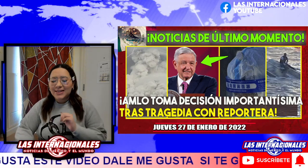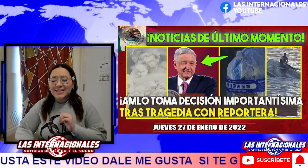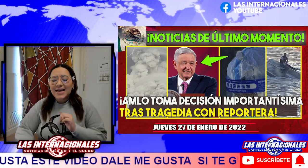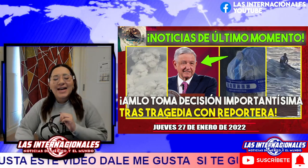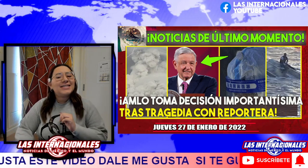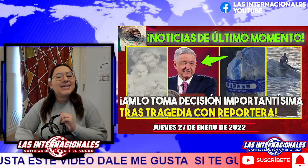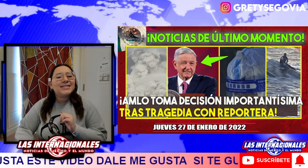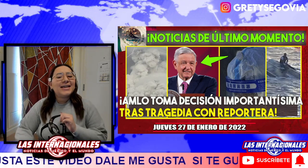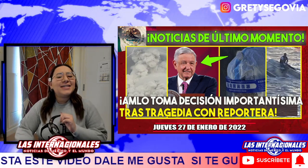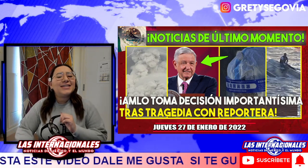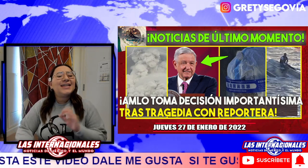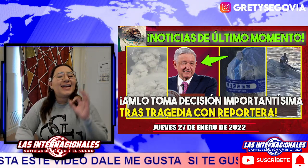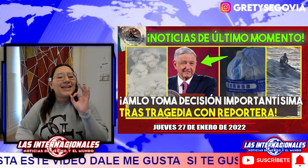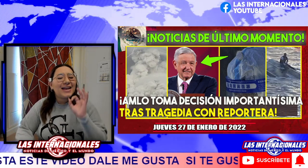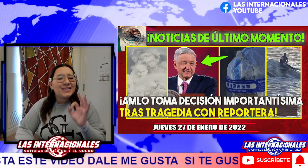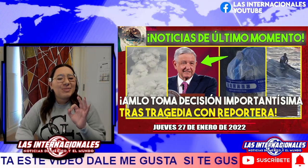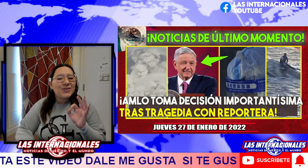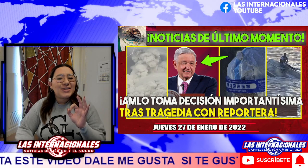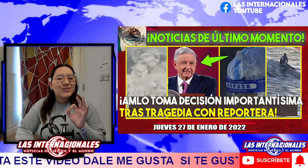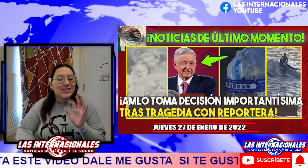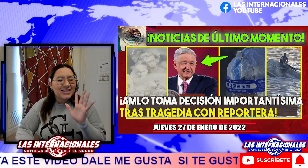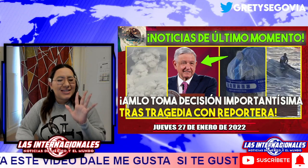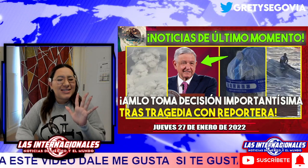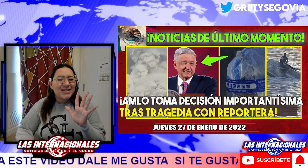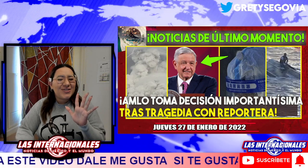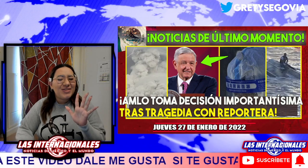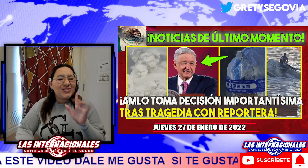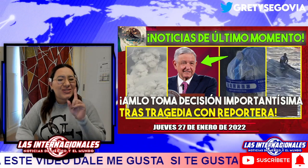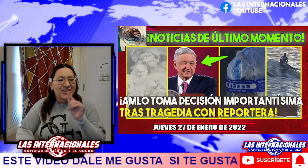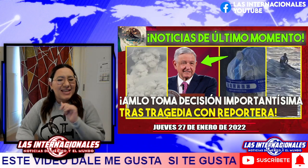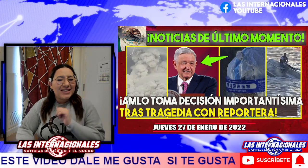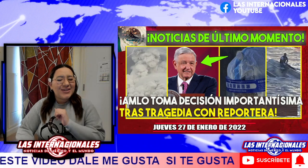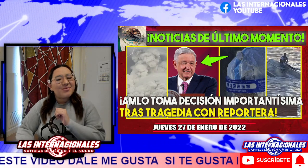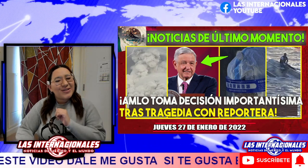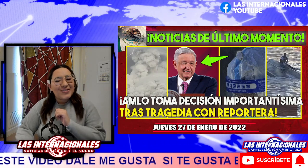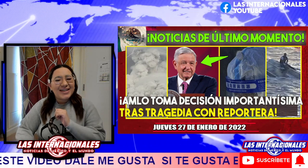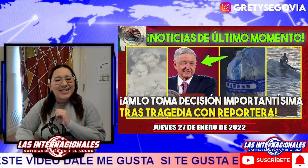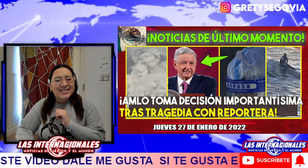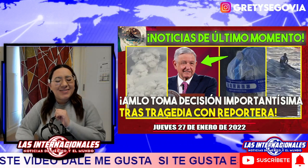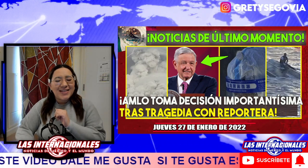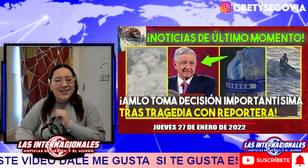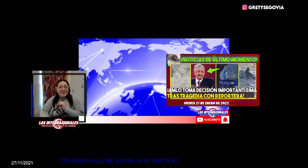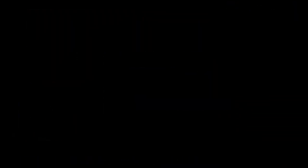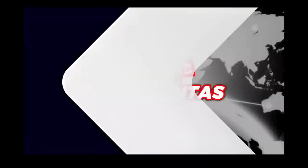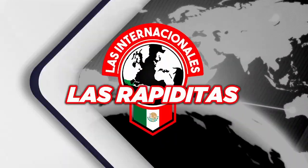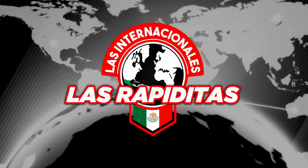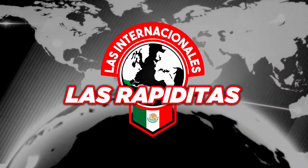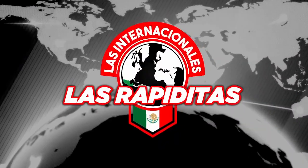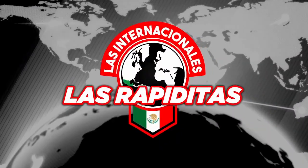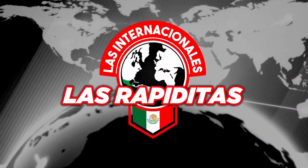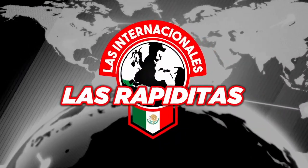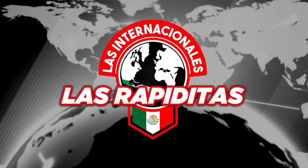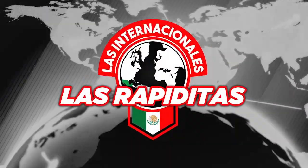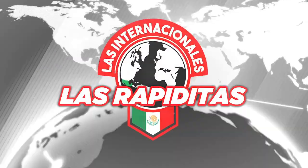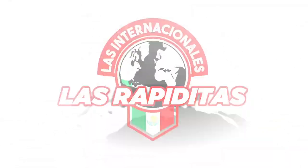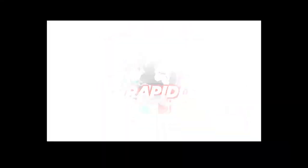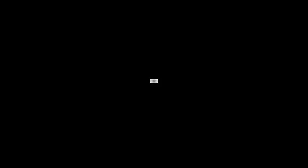las rapiditas. Así que si te quieres enterar de las mejores noticias en 5 minutos, quédate conmigo en este video.